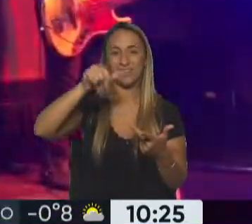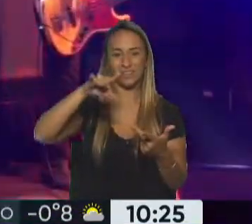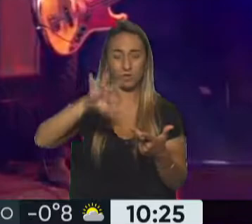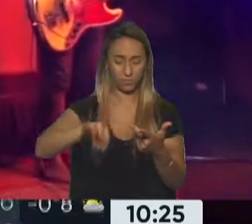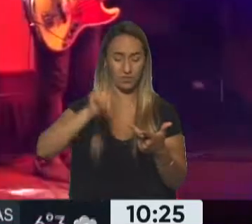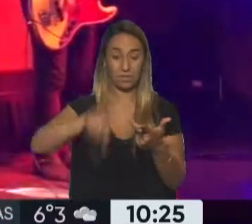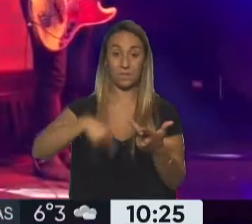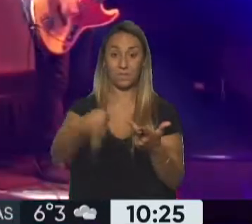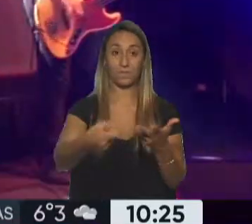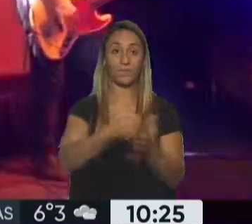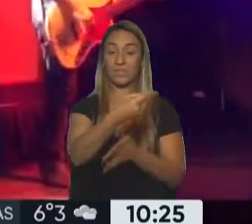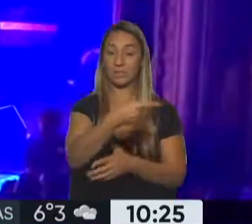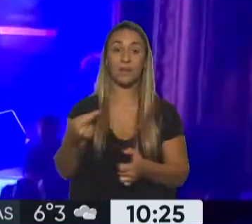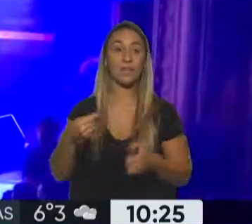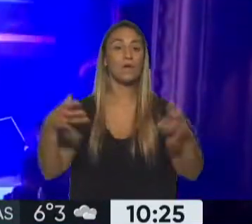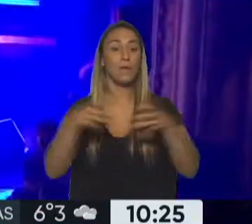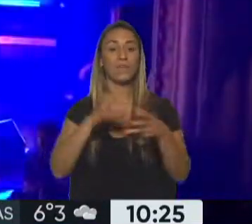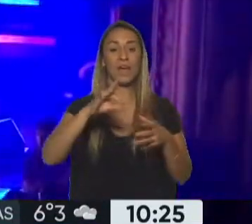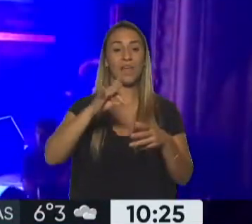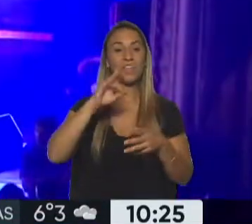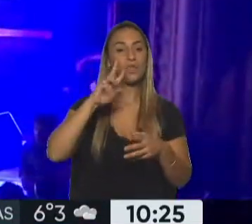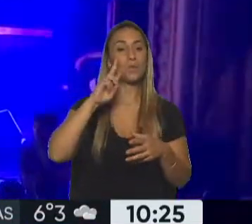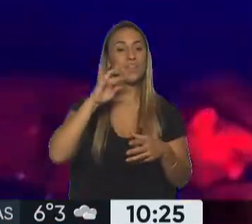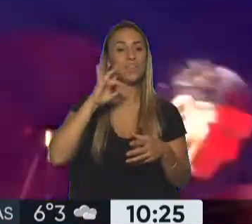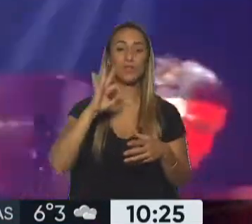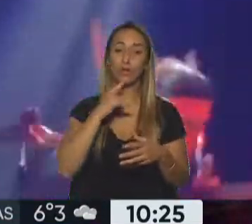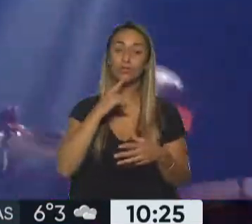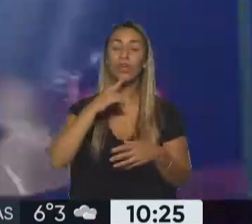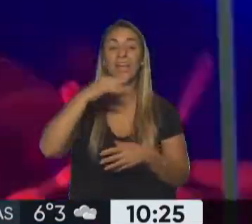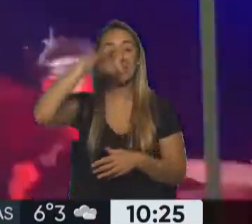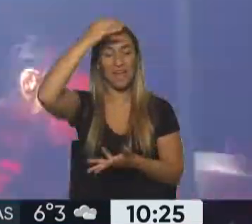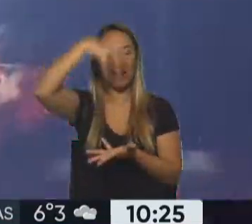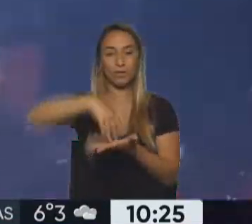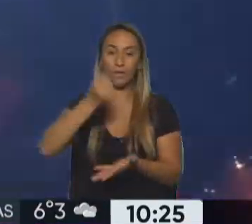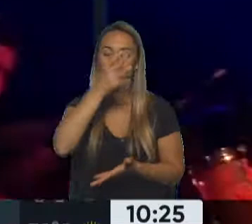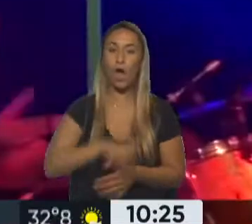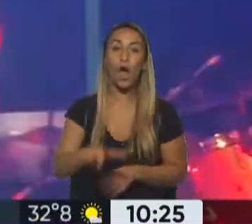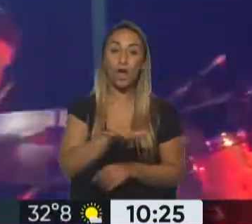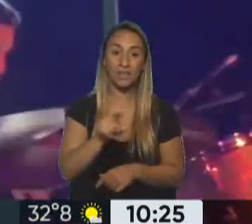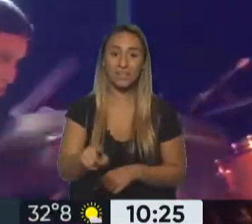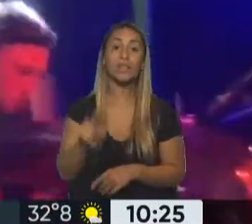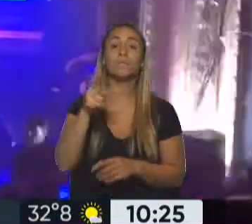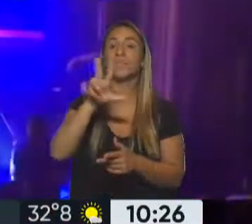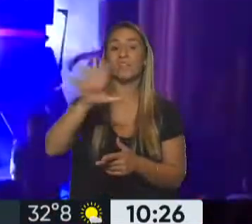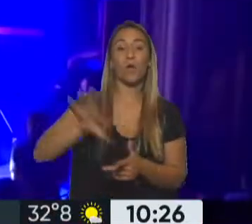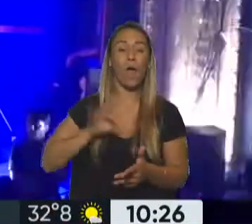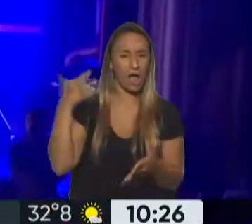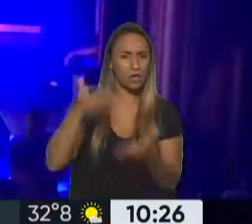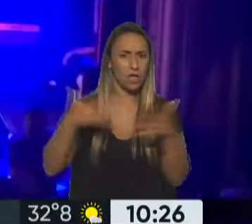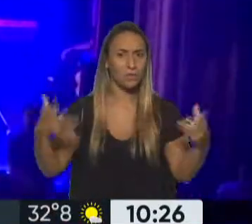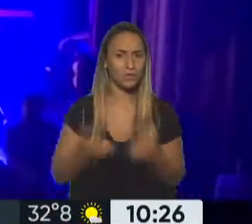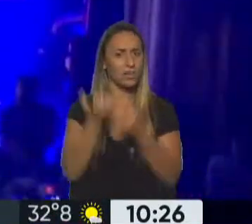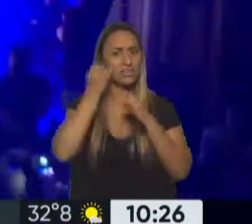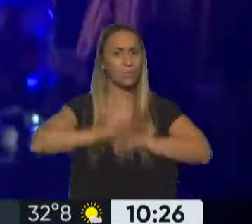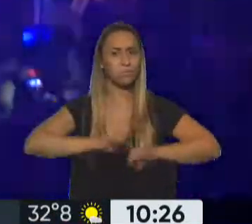que viene, Divididos en el Teatro de Flores. Saben que están con la gira de 35 años y que ya publicaron en sus redes lo que son